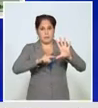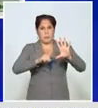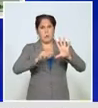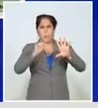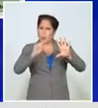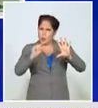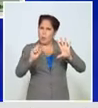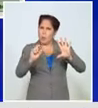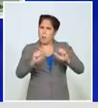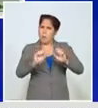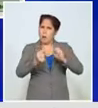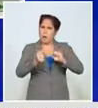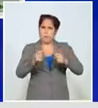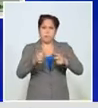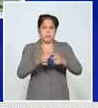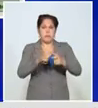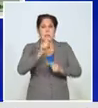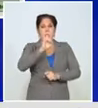disminuyendo